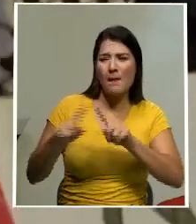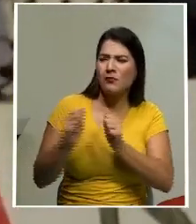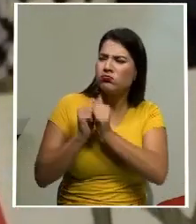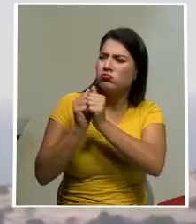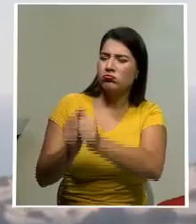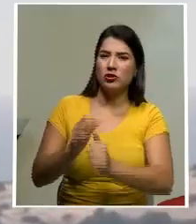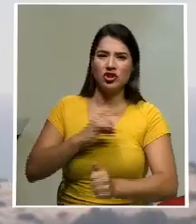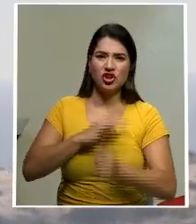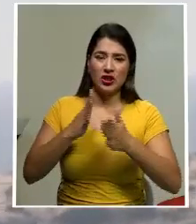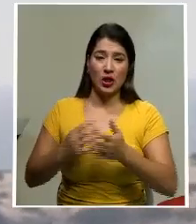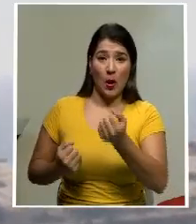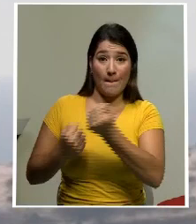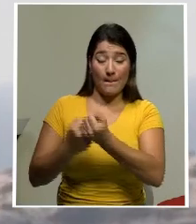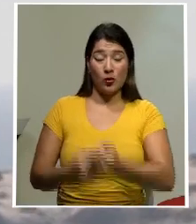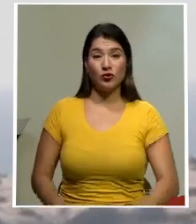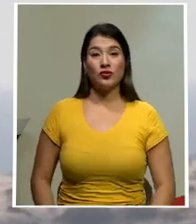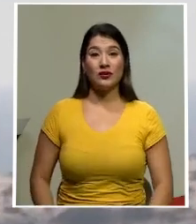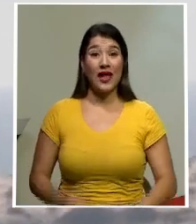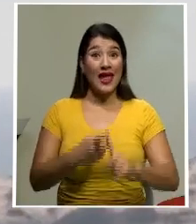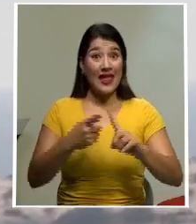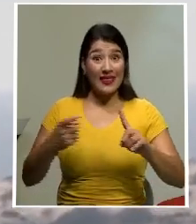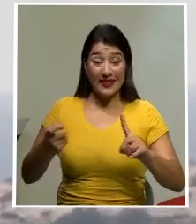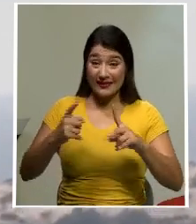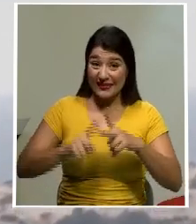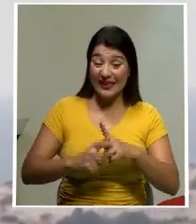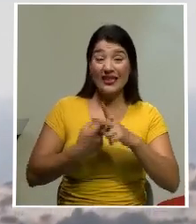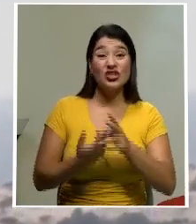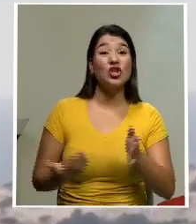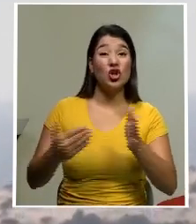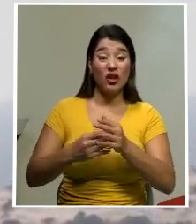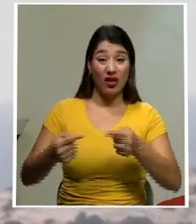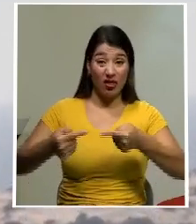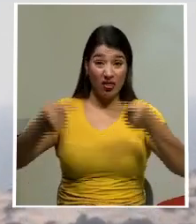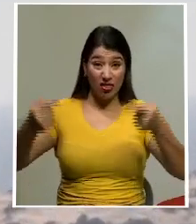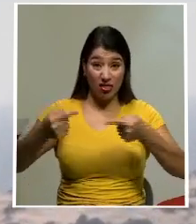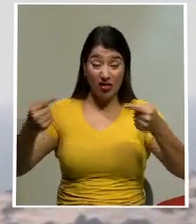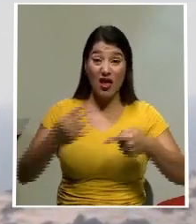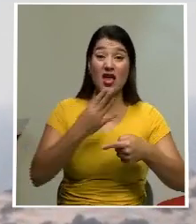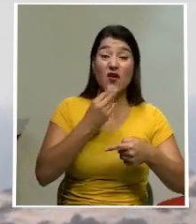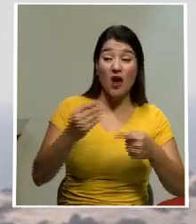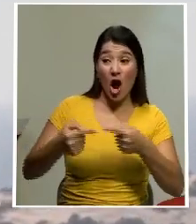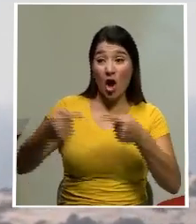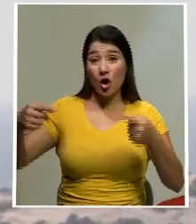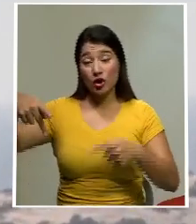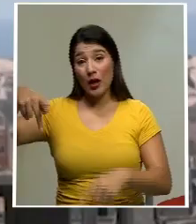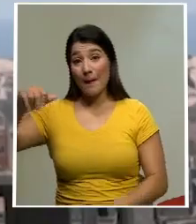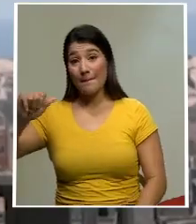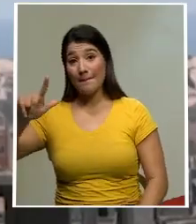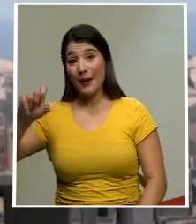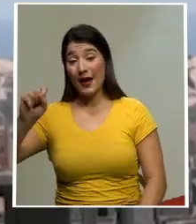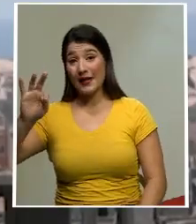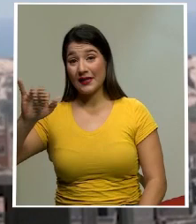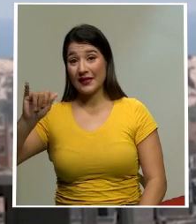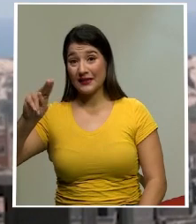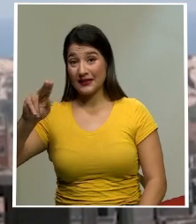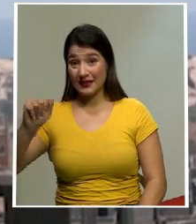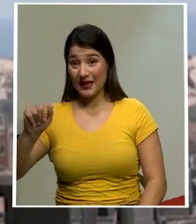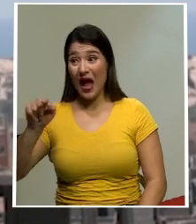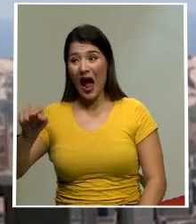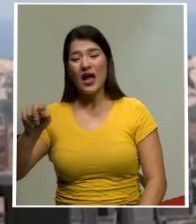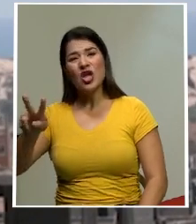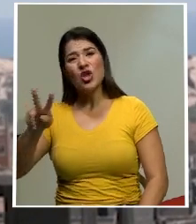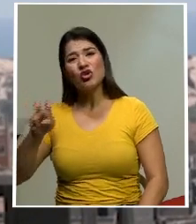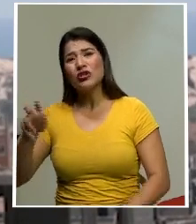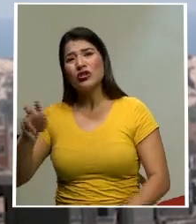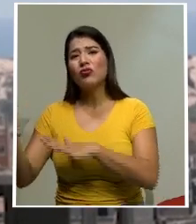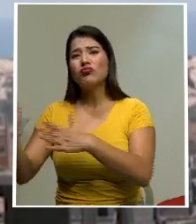chilenos. Desde que empezó este nuevo ciclo de violencia entre Israel y los grupos armados de la Franja de Gaza, más de 200 palestinos